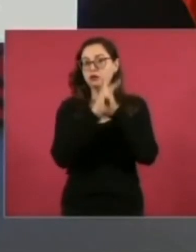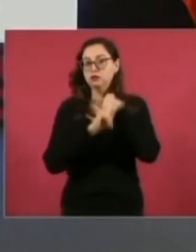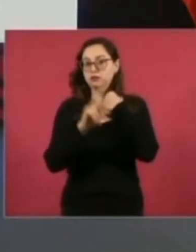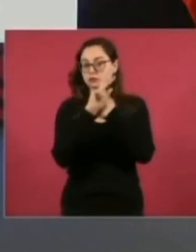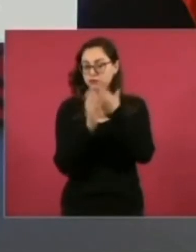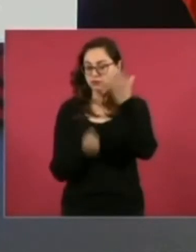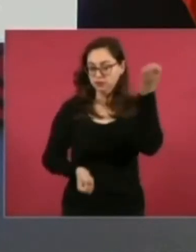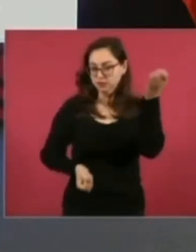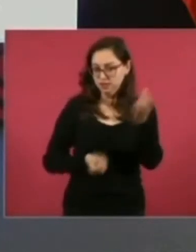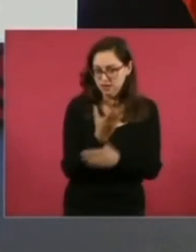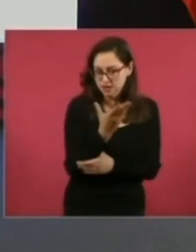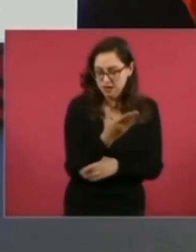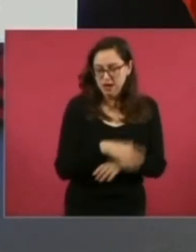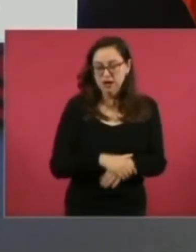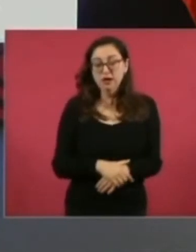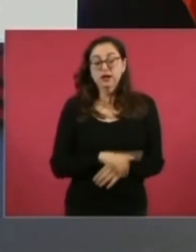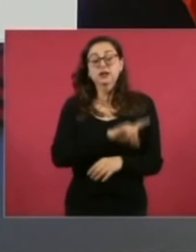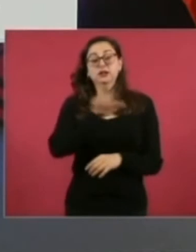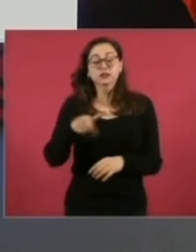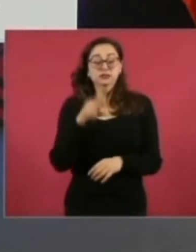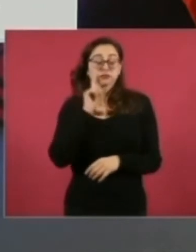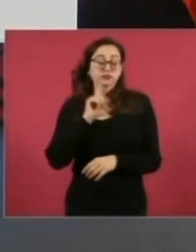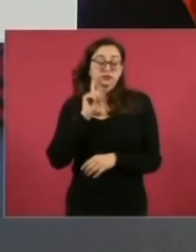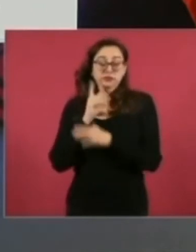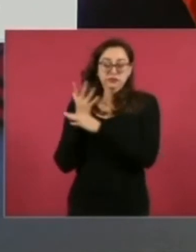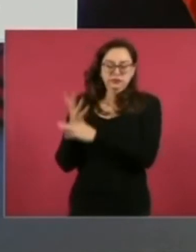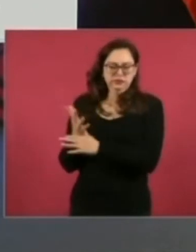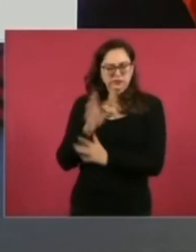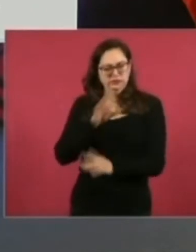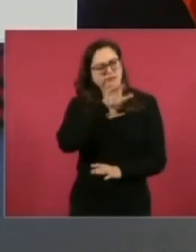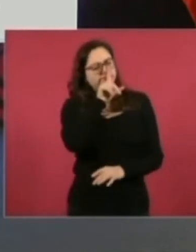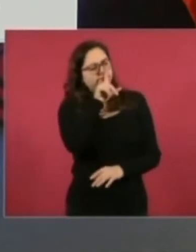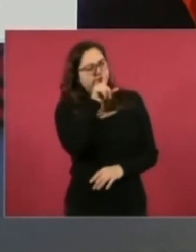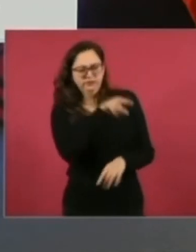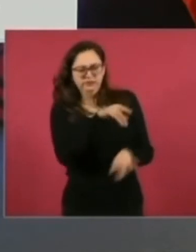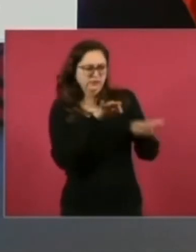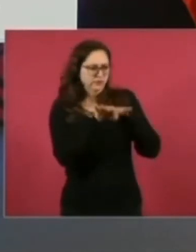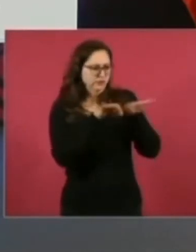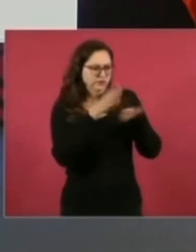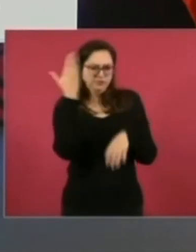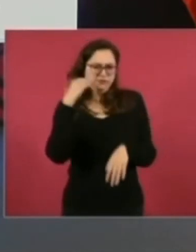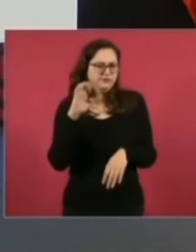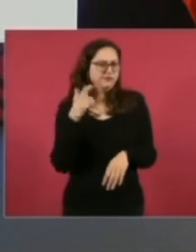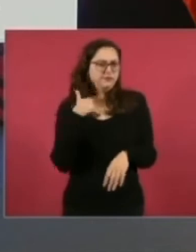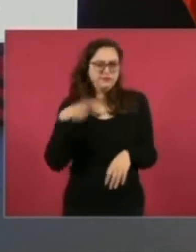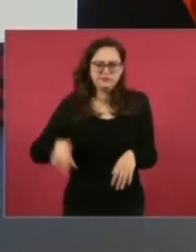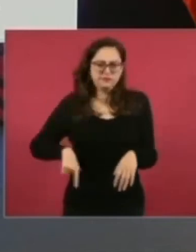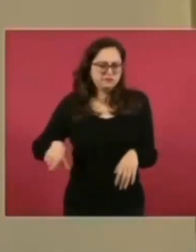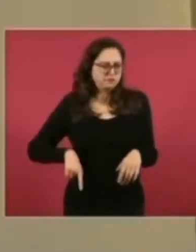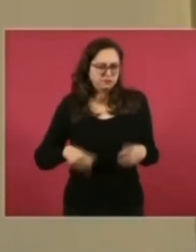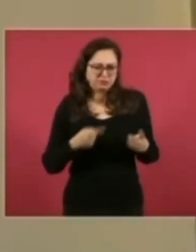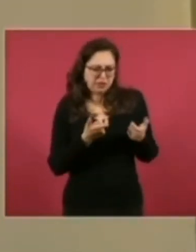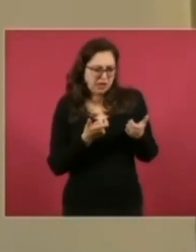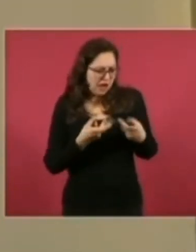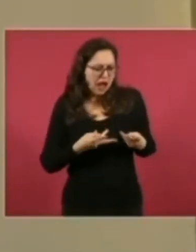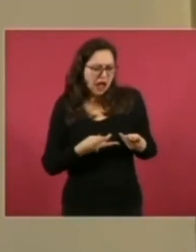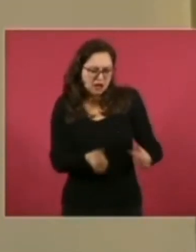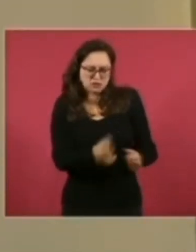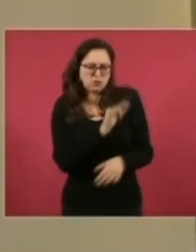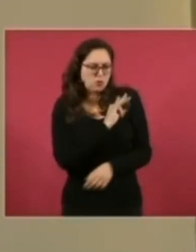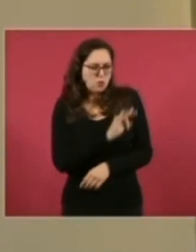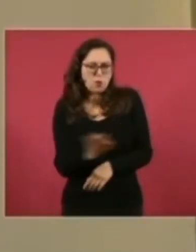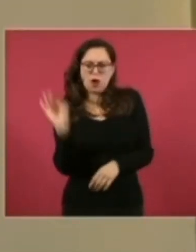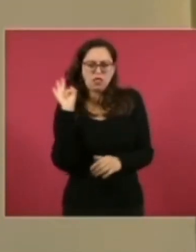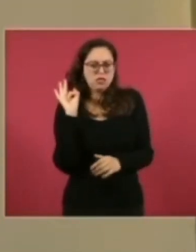la adjudicación de los recursos, de lo que se compraba en la extinta PGR.